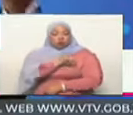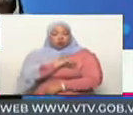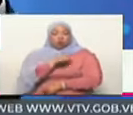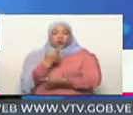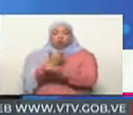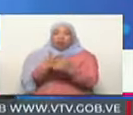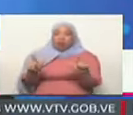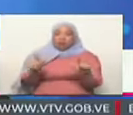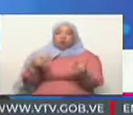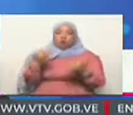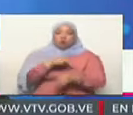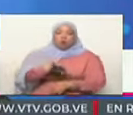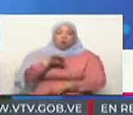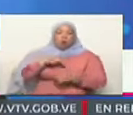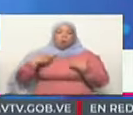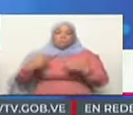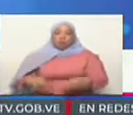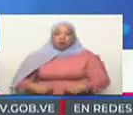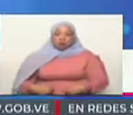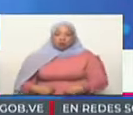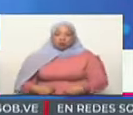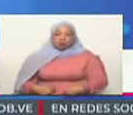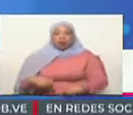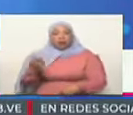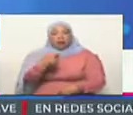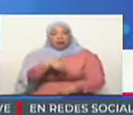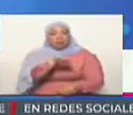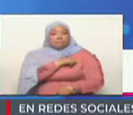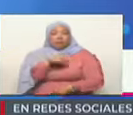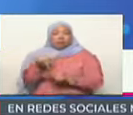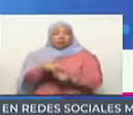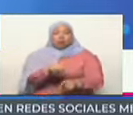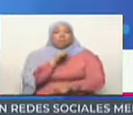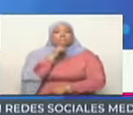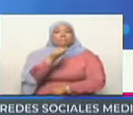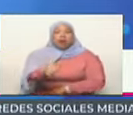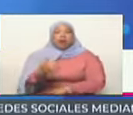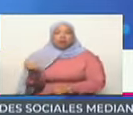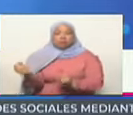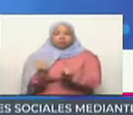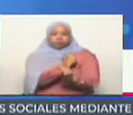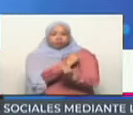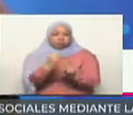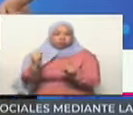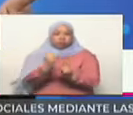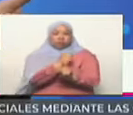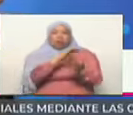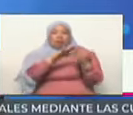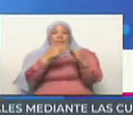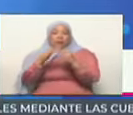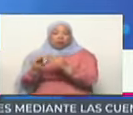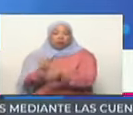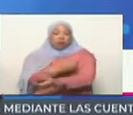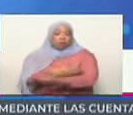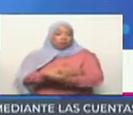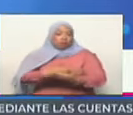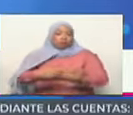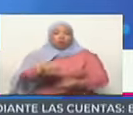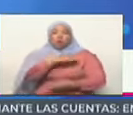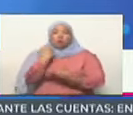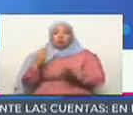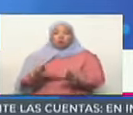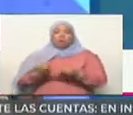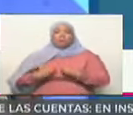la civilización humana y los bárbaros fueron ustedes, que con la barbarie exterminaron a millones de seres humanos que